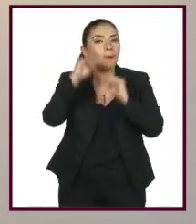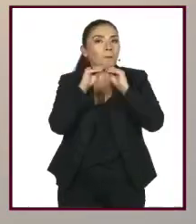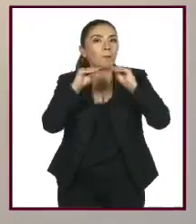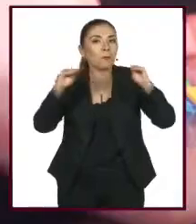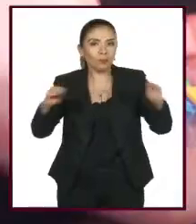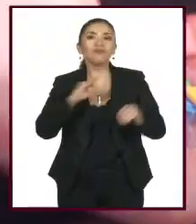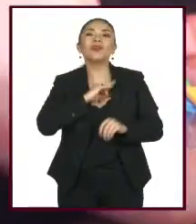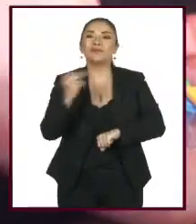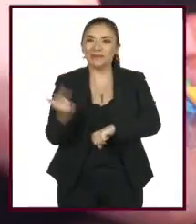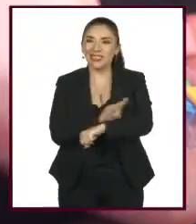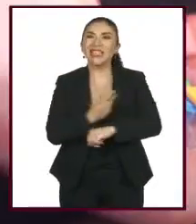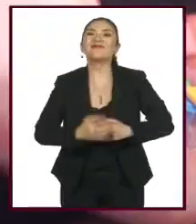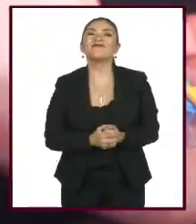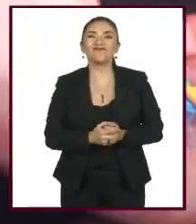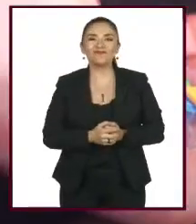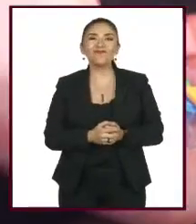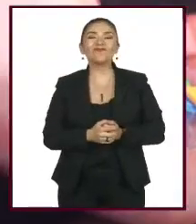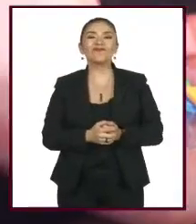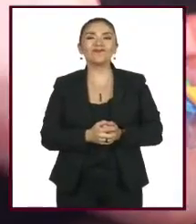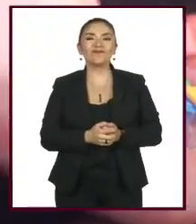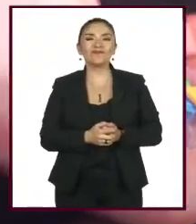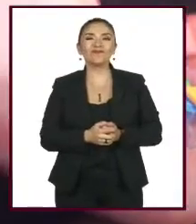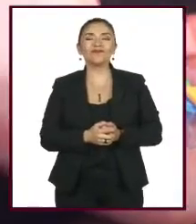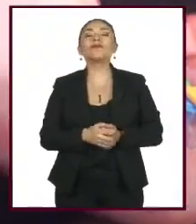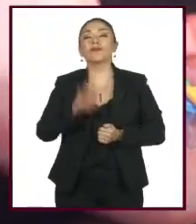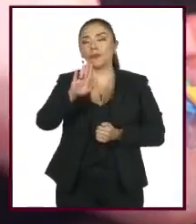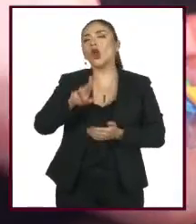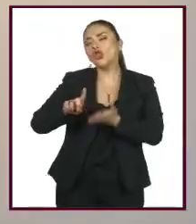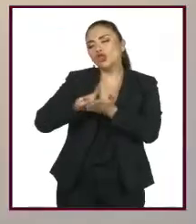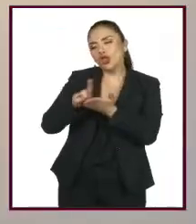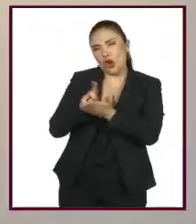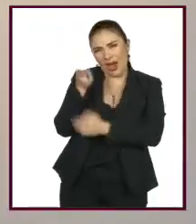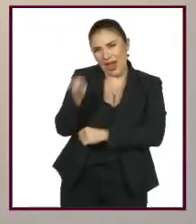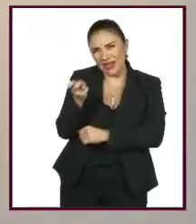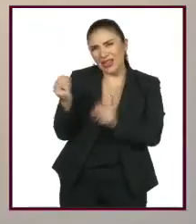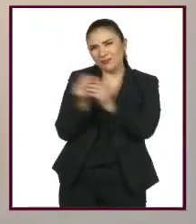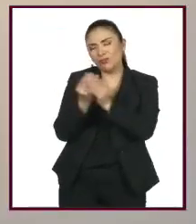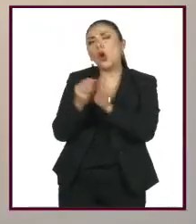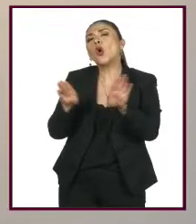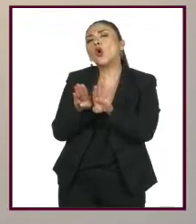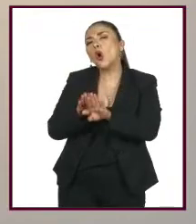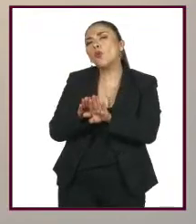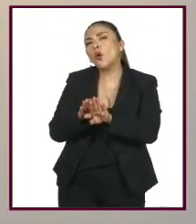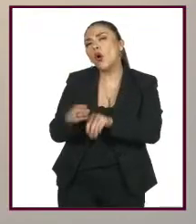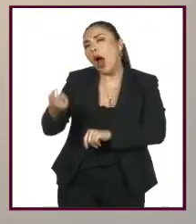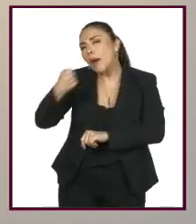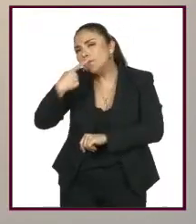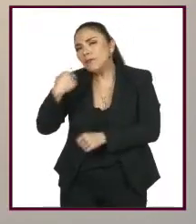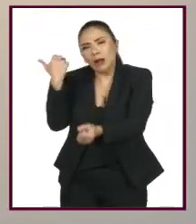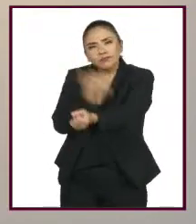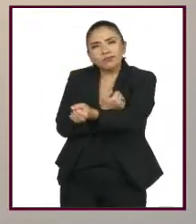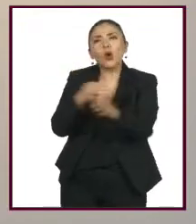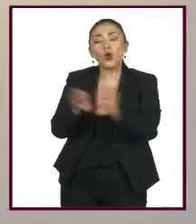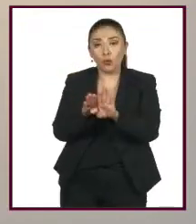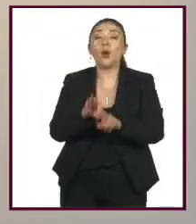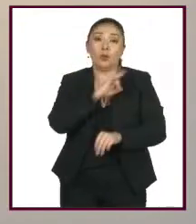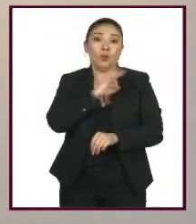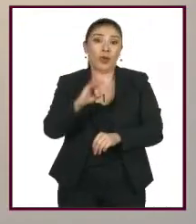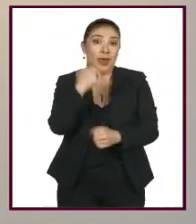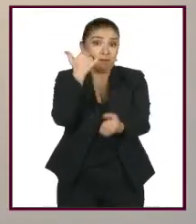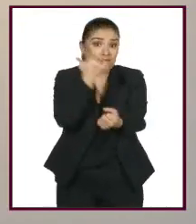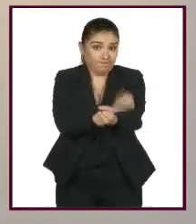cerebrales. Muy bien. ¿Cómo se administra esta droga? Se administra, puede ser vía